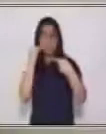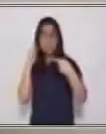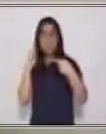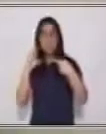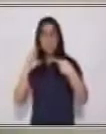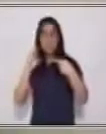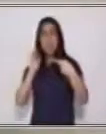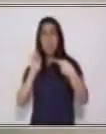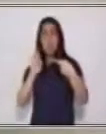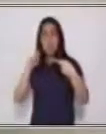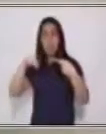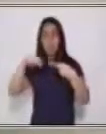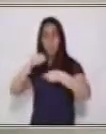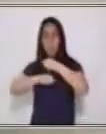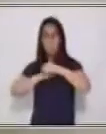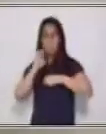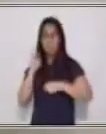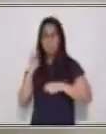elipse,